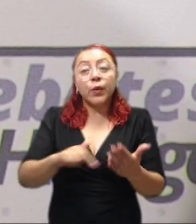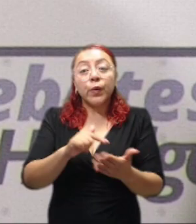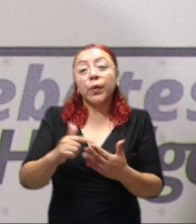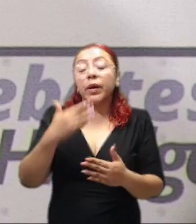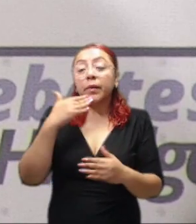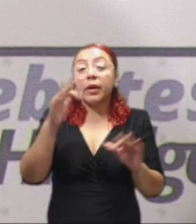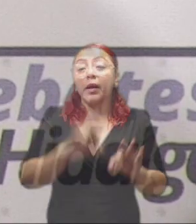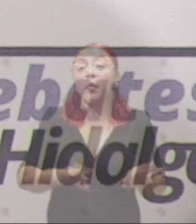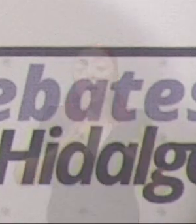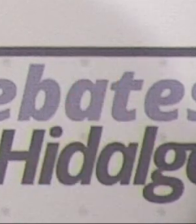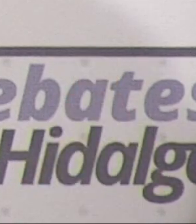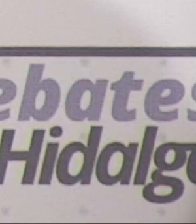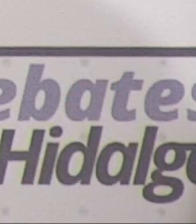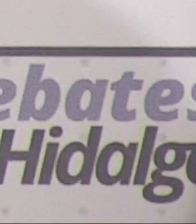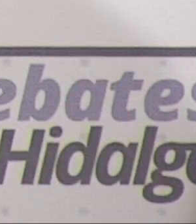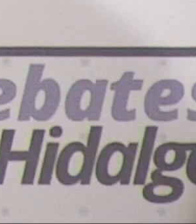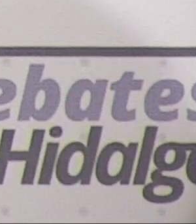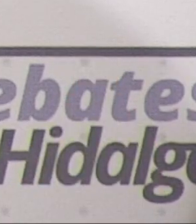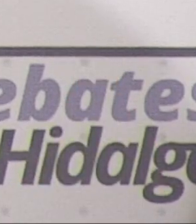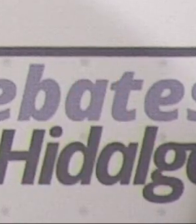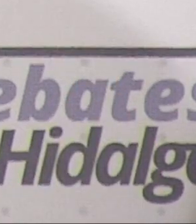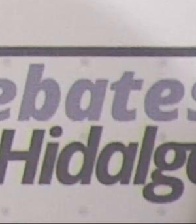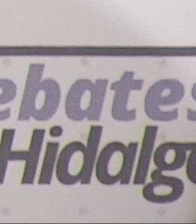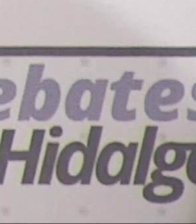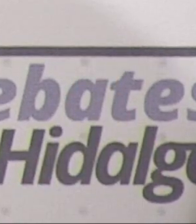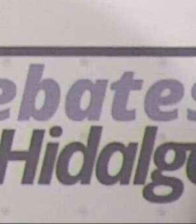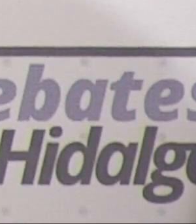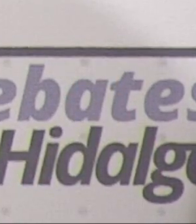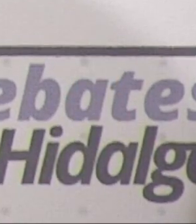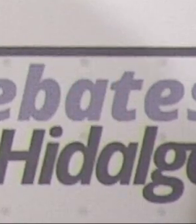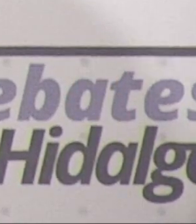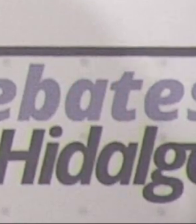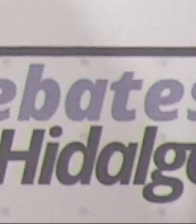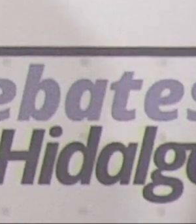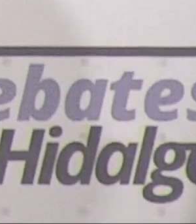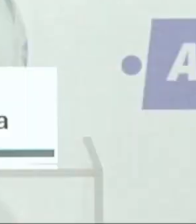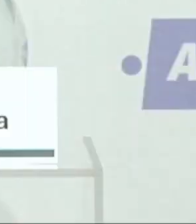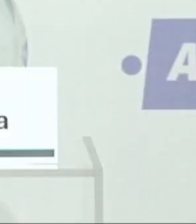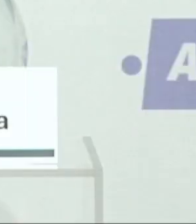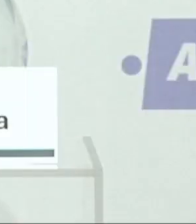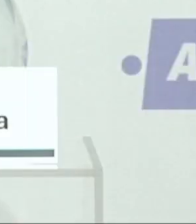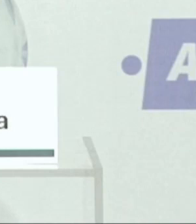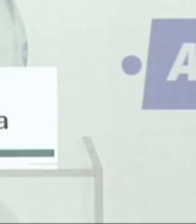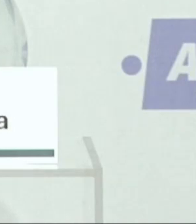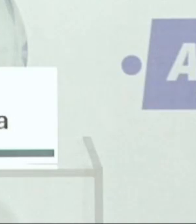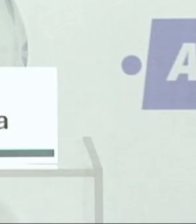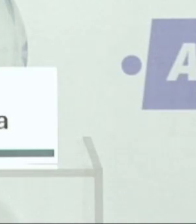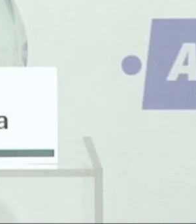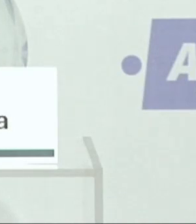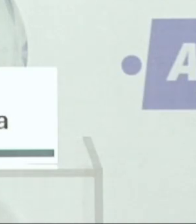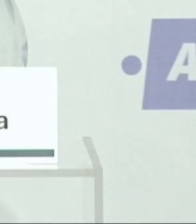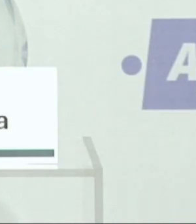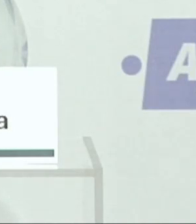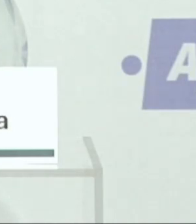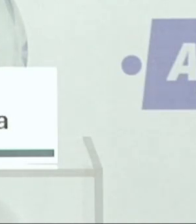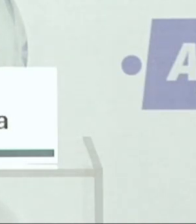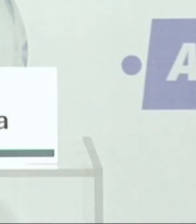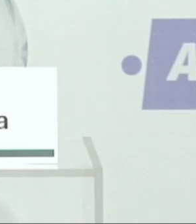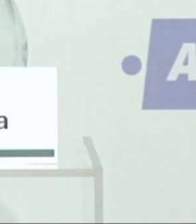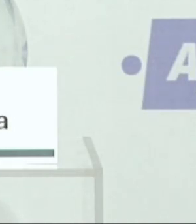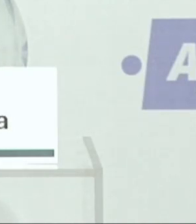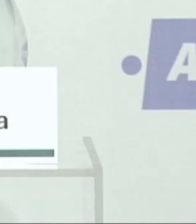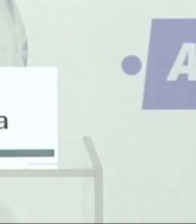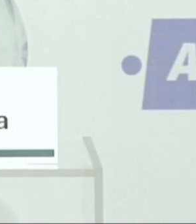turístico importante para el estado y combatir la corrupción Muchas gracias candidato ahora le corresponde